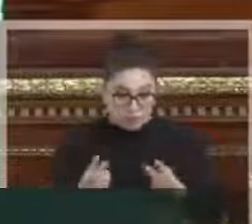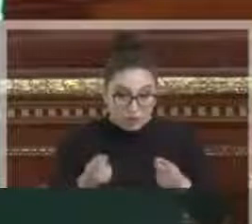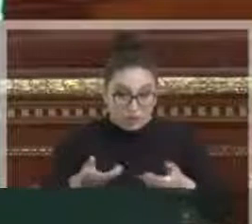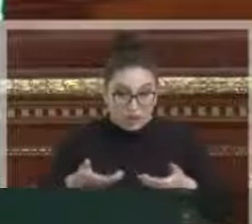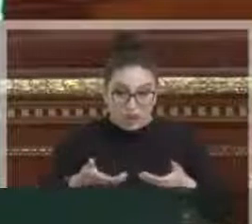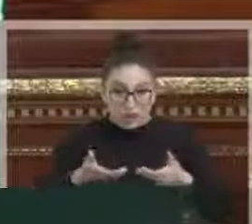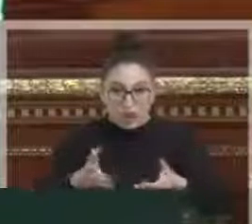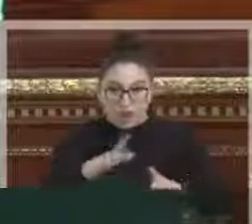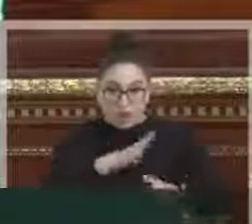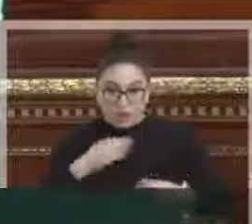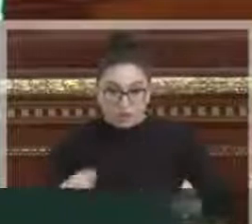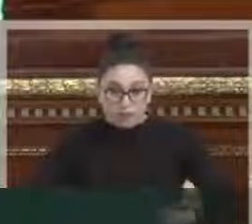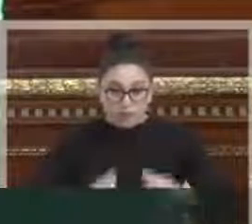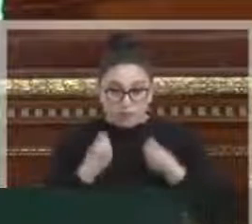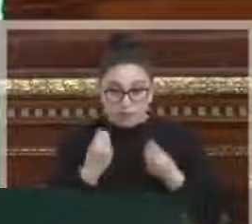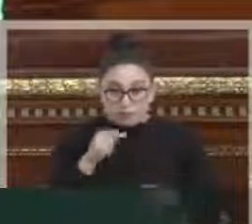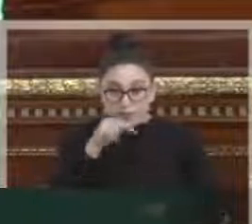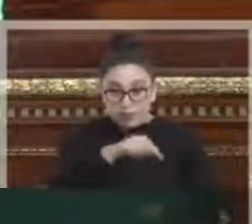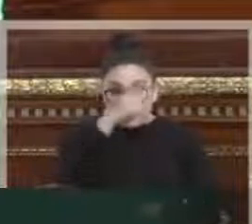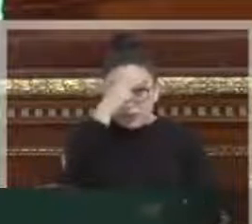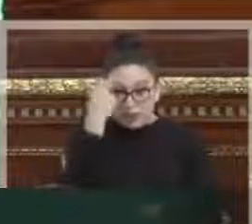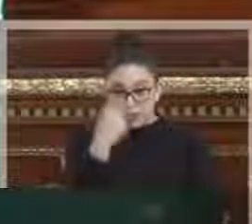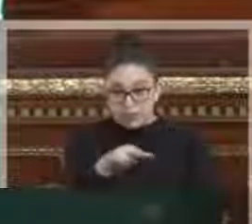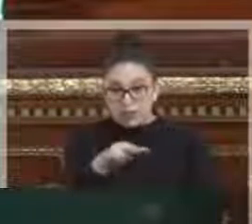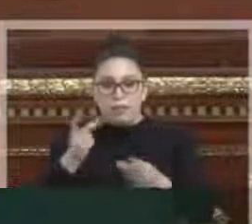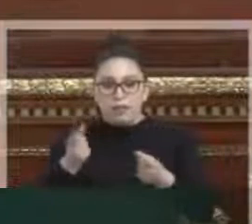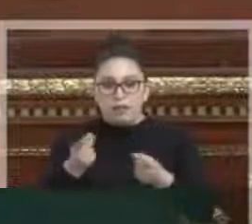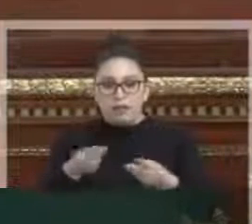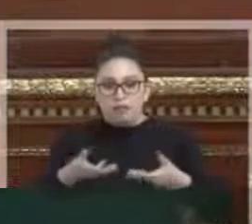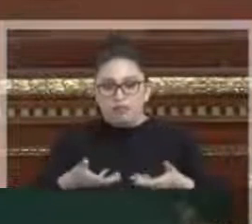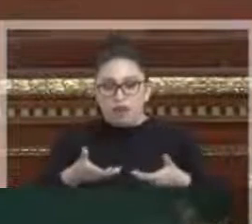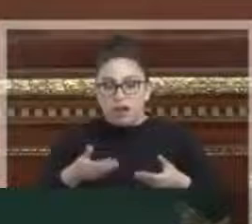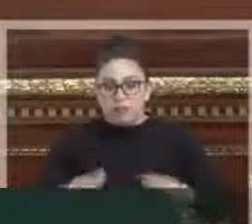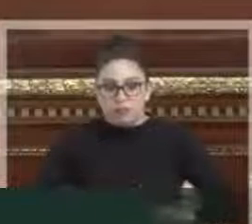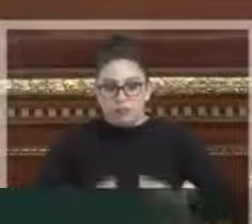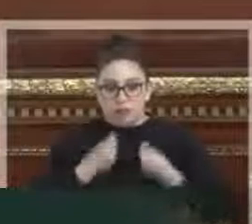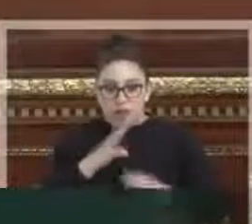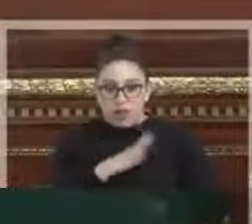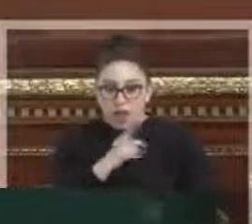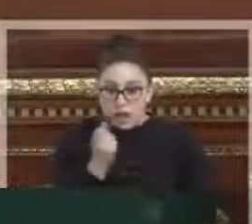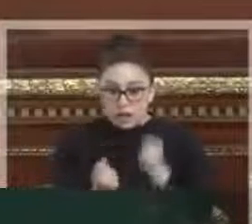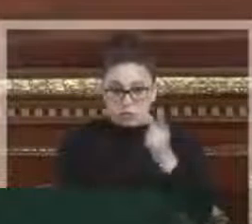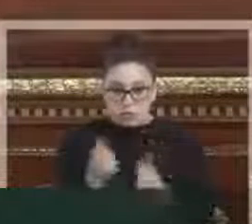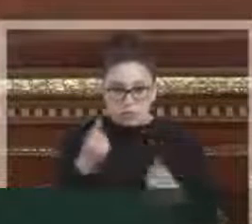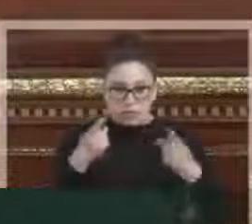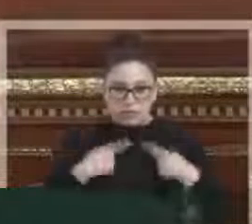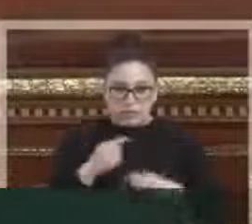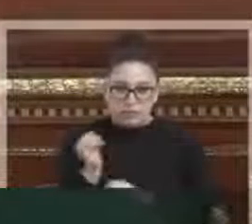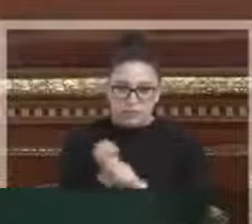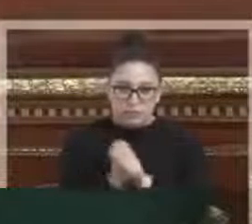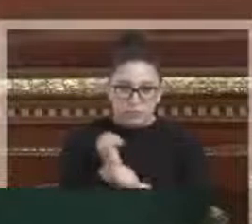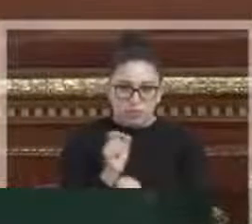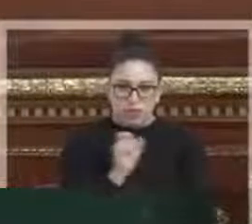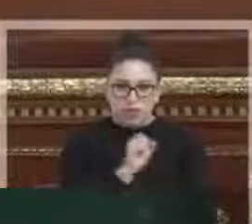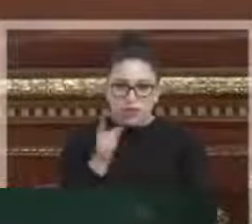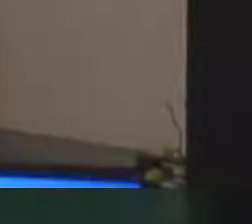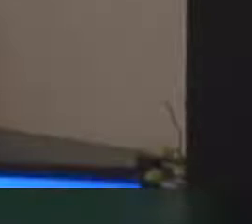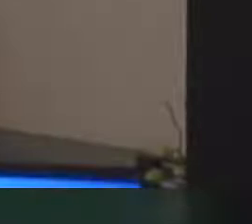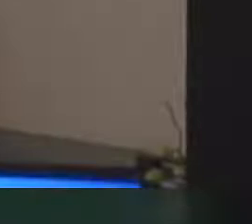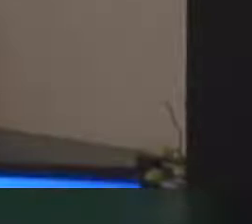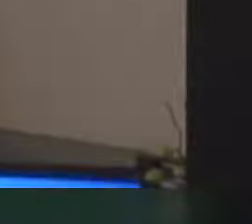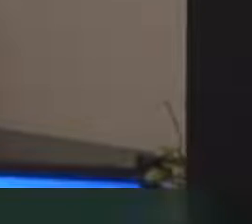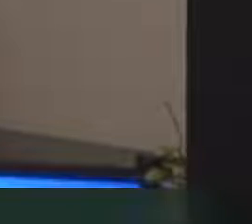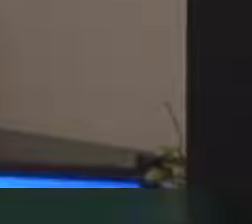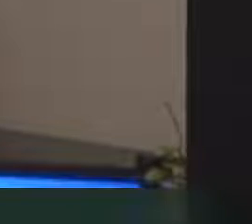el primero en contar con perros callejeros y en la Ciudad de México existen cerca de 1.200.000 perros en situación de calle.